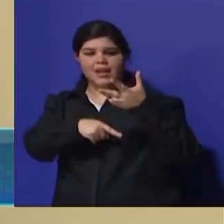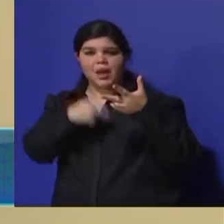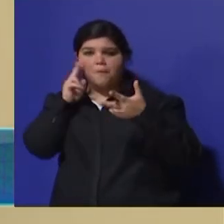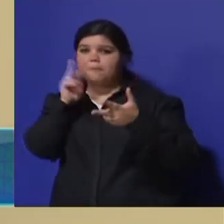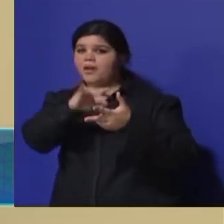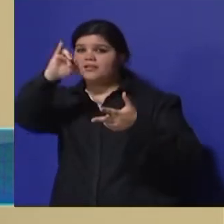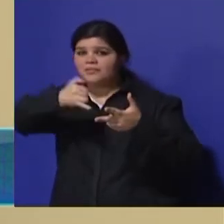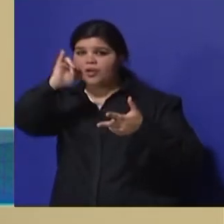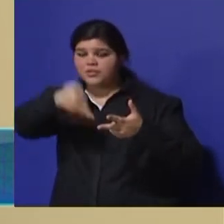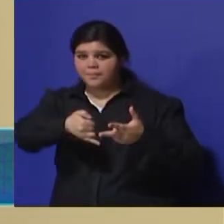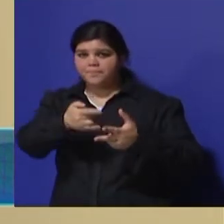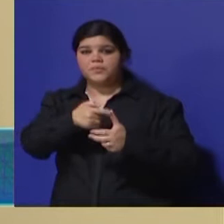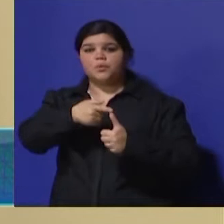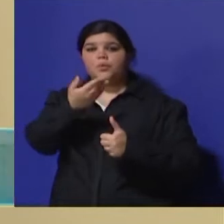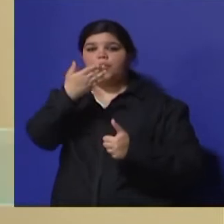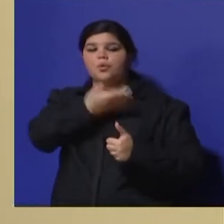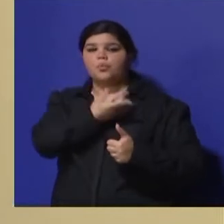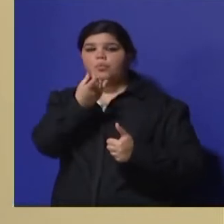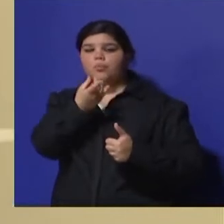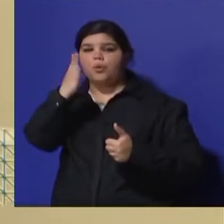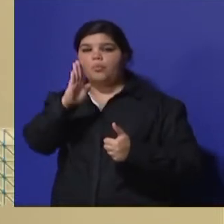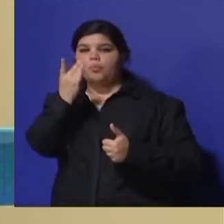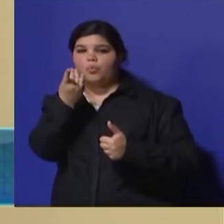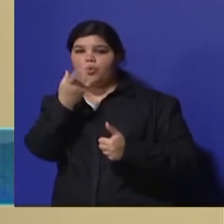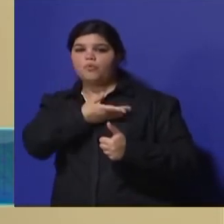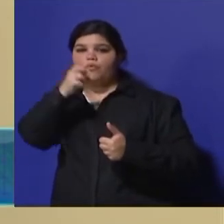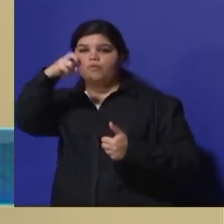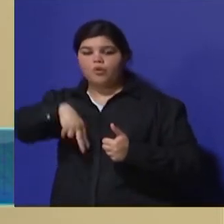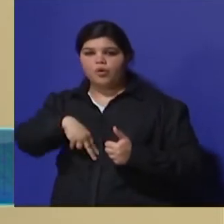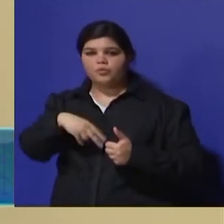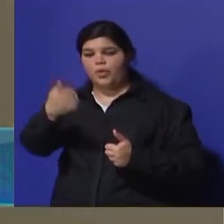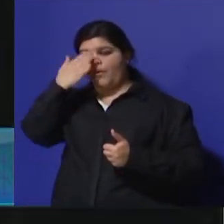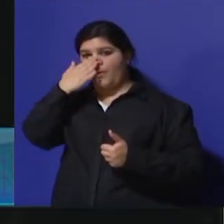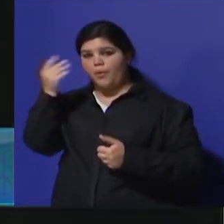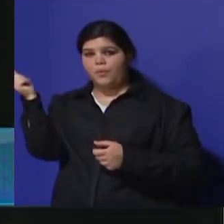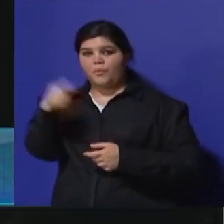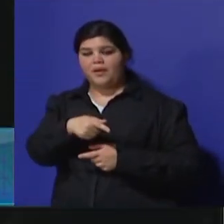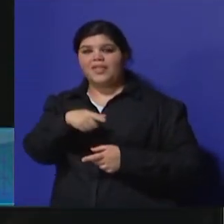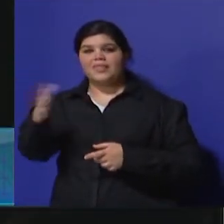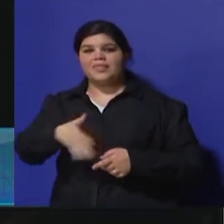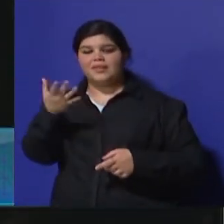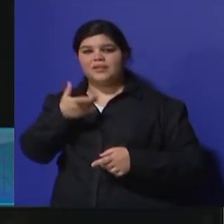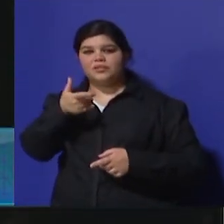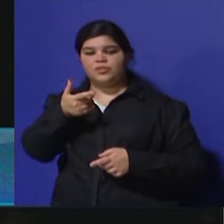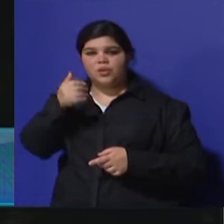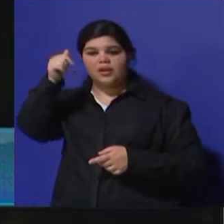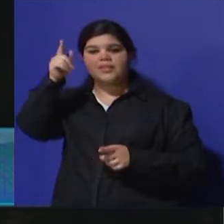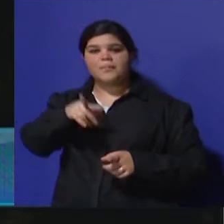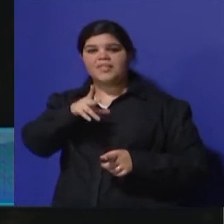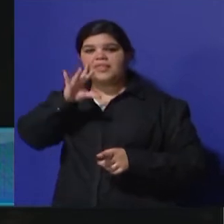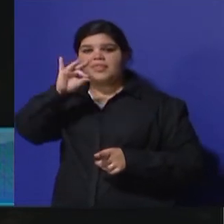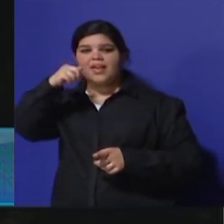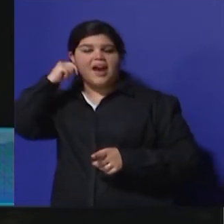perder. Empecemos con Buffon. Viene desde Córdoba, Luciano del Prato es el dramaturgo y director. Julieta Daga, la gran protagonista